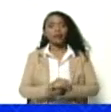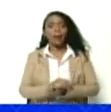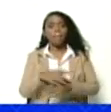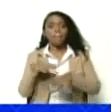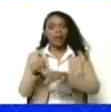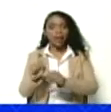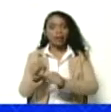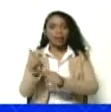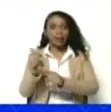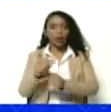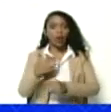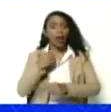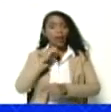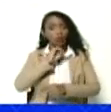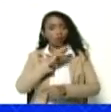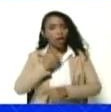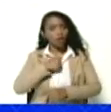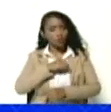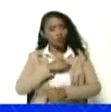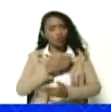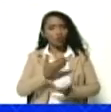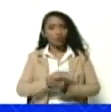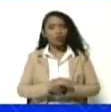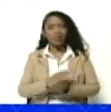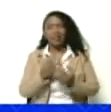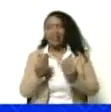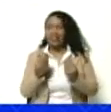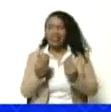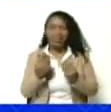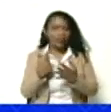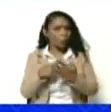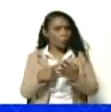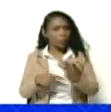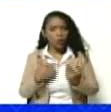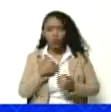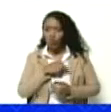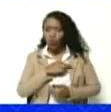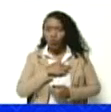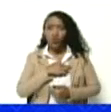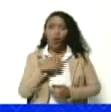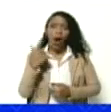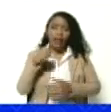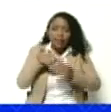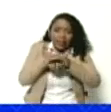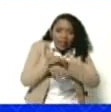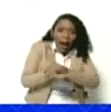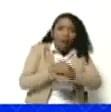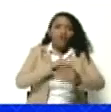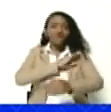es la historia nuestra. Tantas cosas. Nosotros somos raíz y